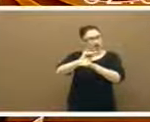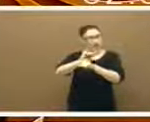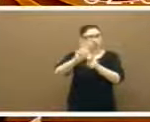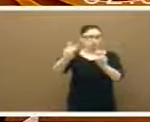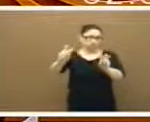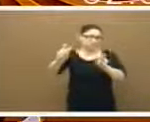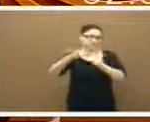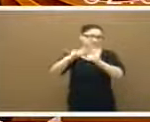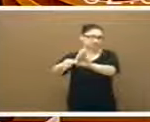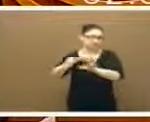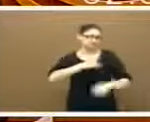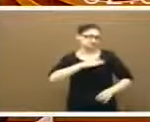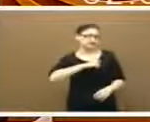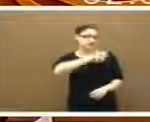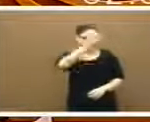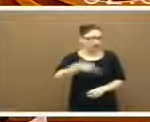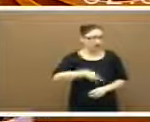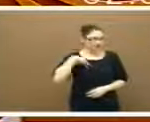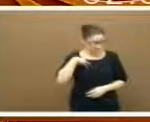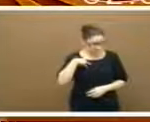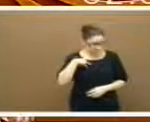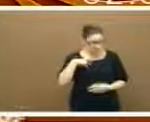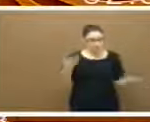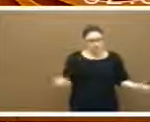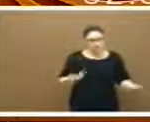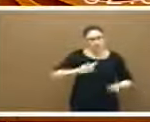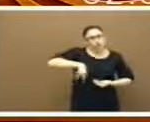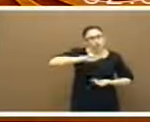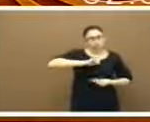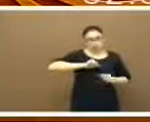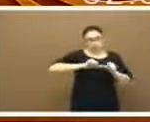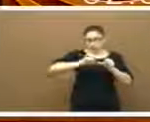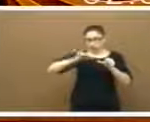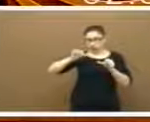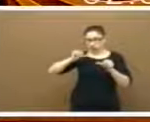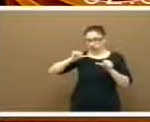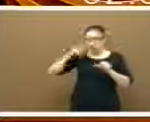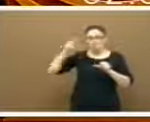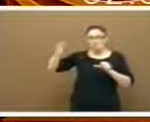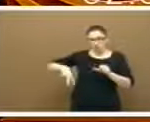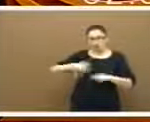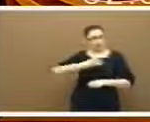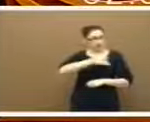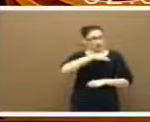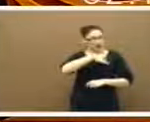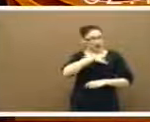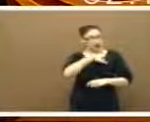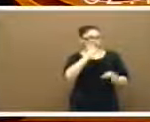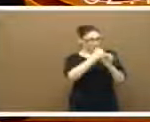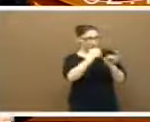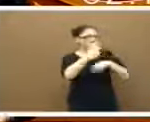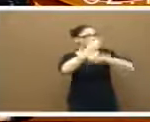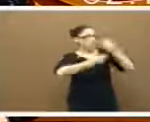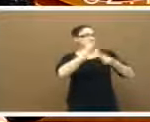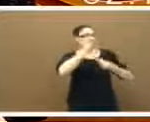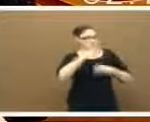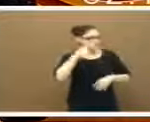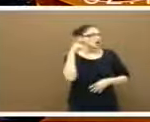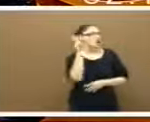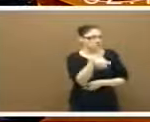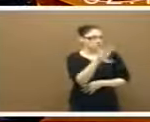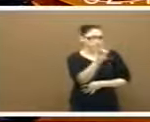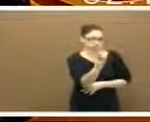materia tecnológica. Hemos reconocido en anteriores intervenciones la encomiable labor que desarrollan las organizaciones sindicales. Lo vamos a seguir